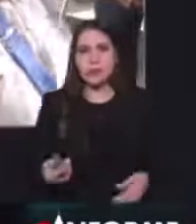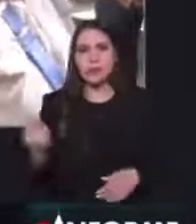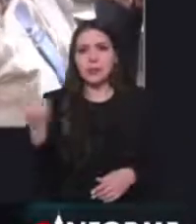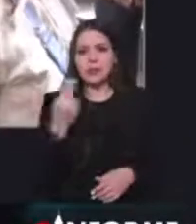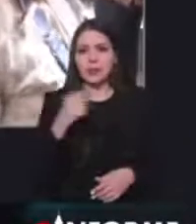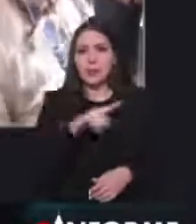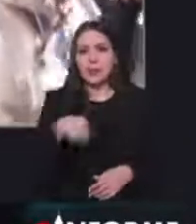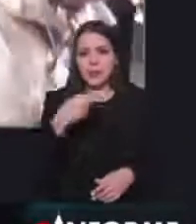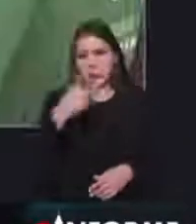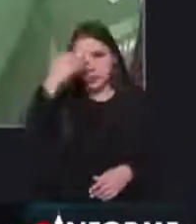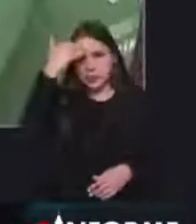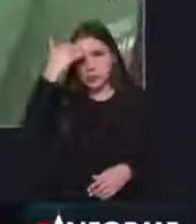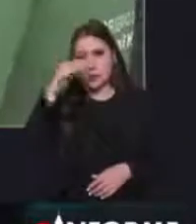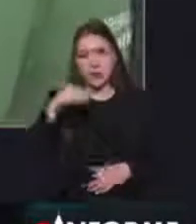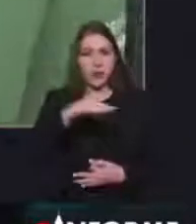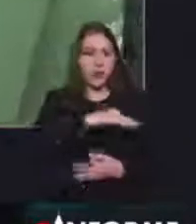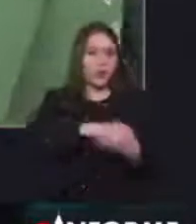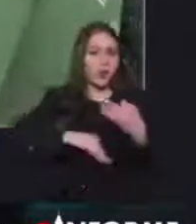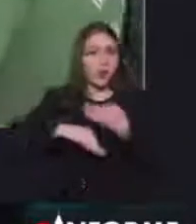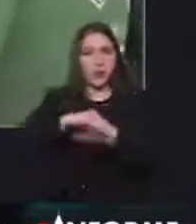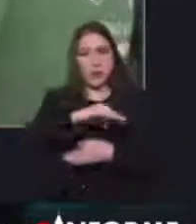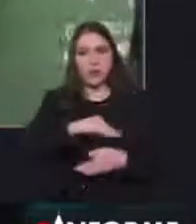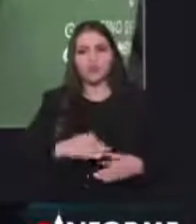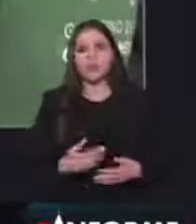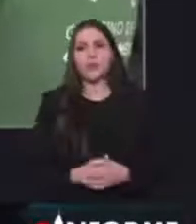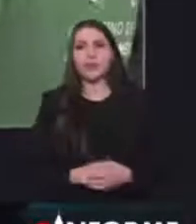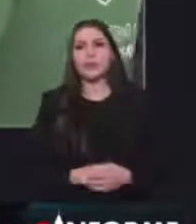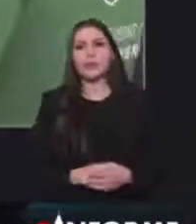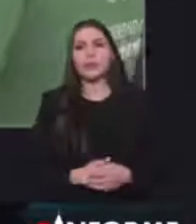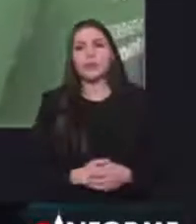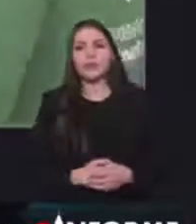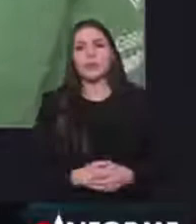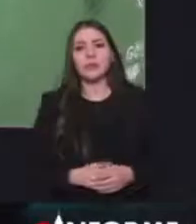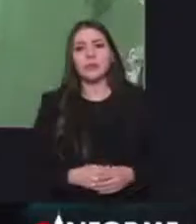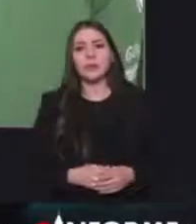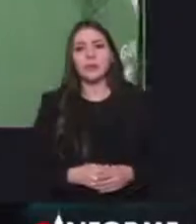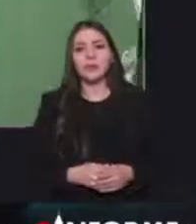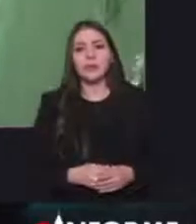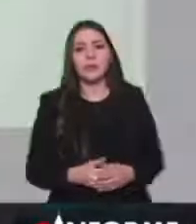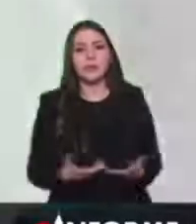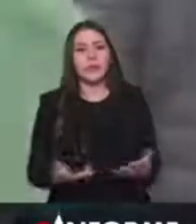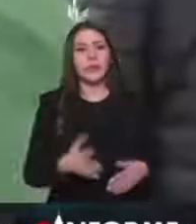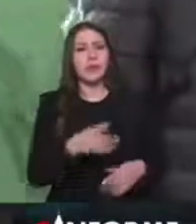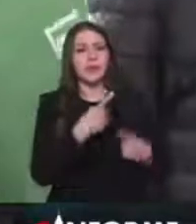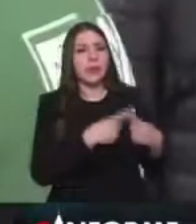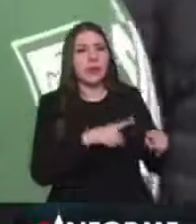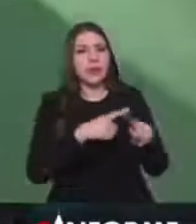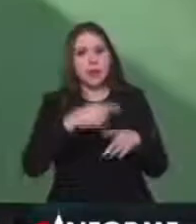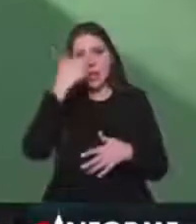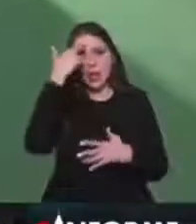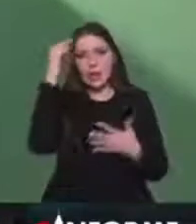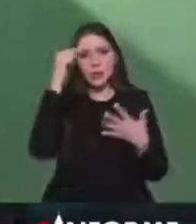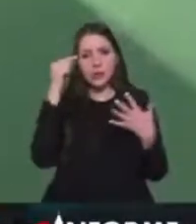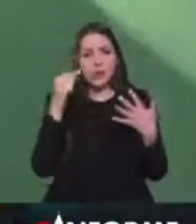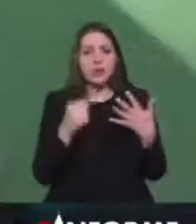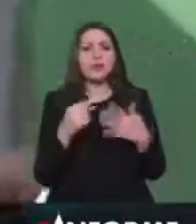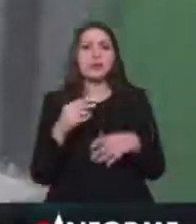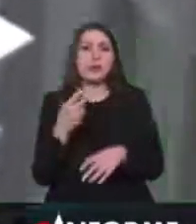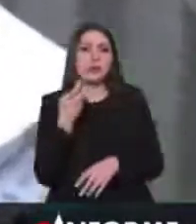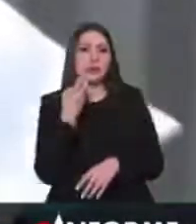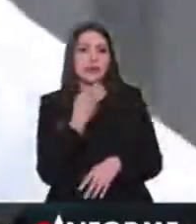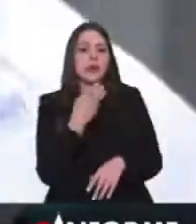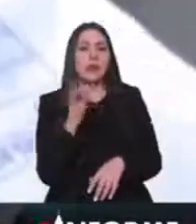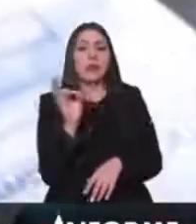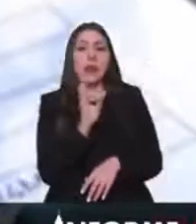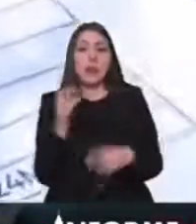irlo sabiendo entre todos. Mauricio, bueno, entonces son varios factores los que pueden incidir en que una persona, a